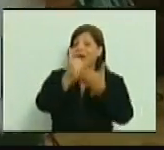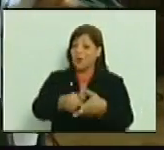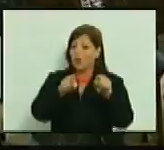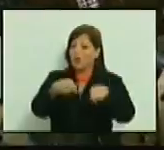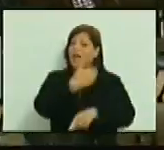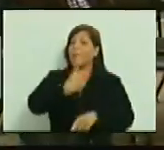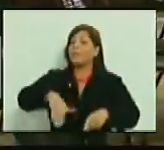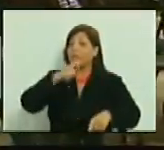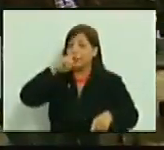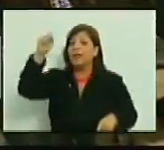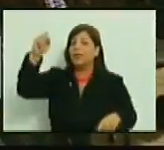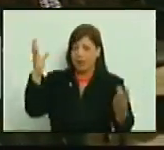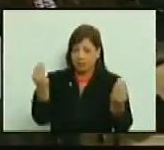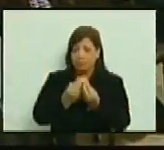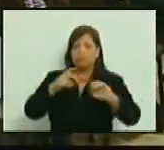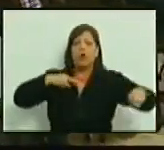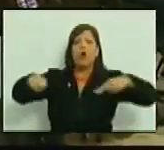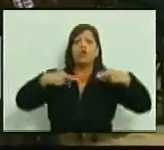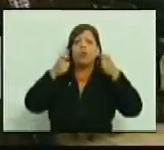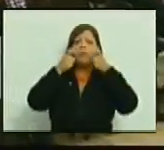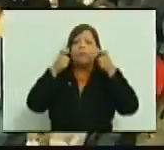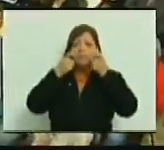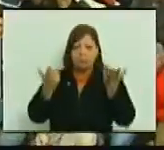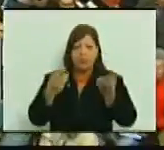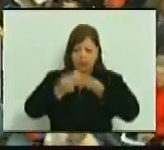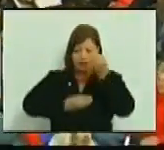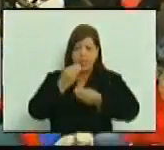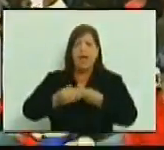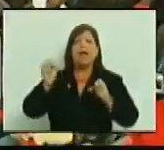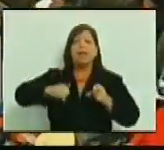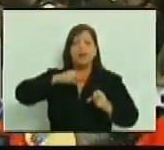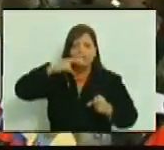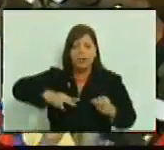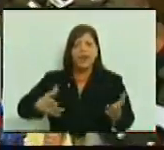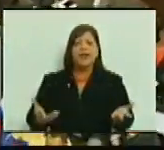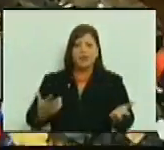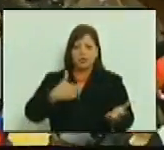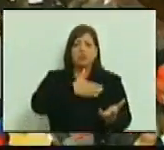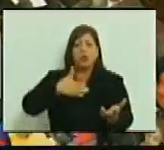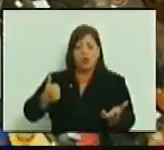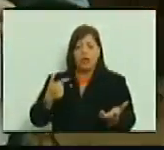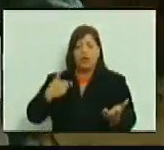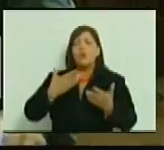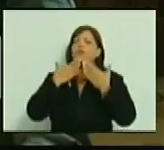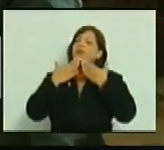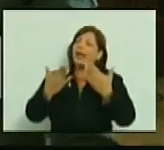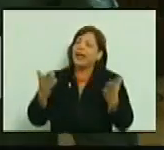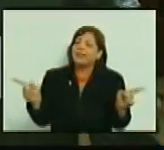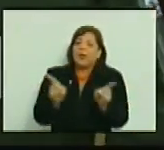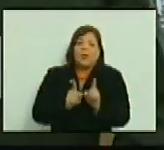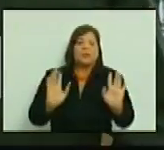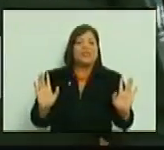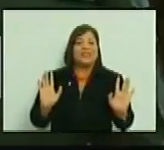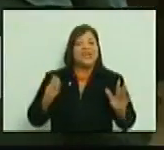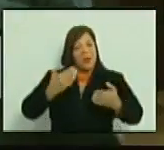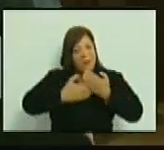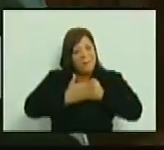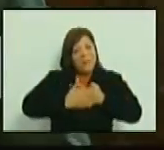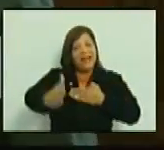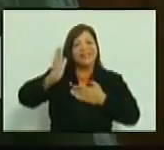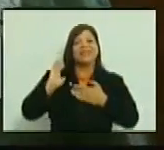y al presidente, le ayude a esto, a que esto se dé. Yo creo que eso es todo, muchas gracias y pa'lante.